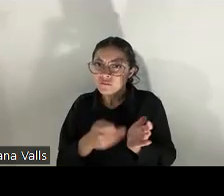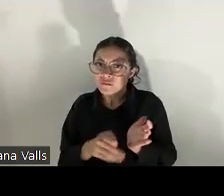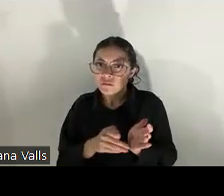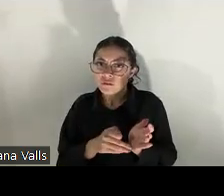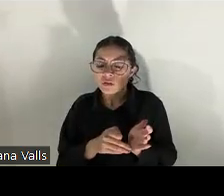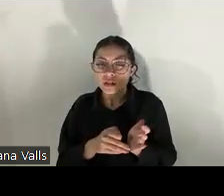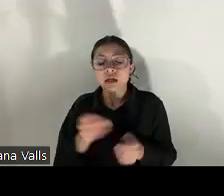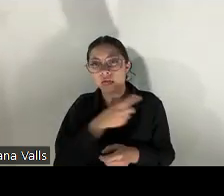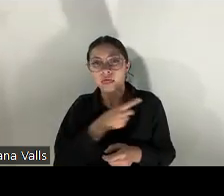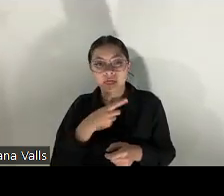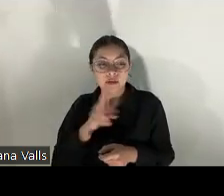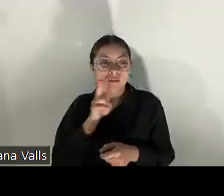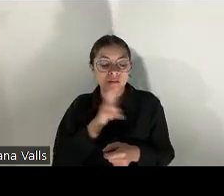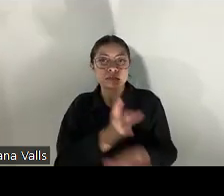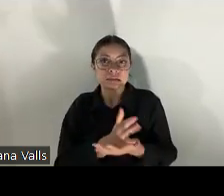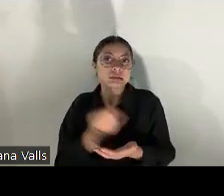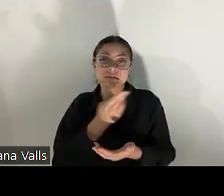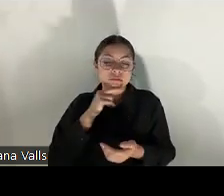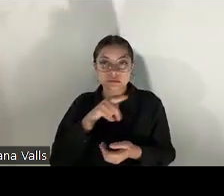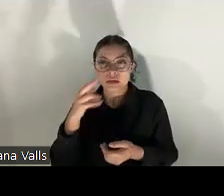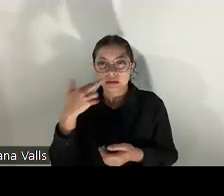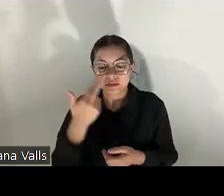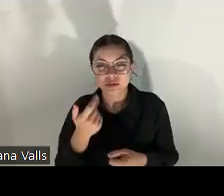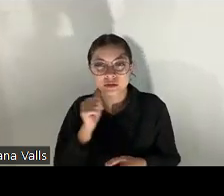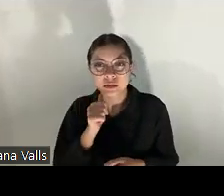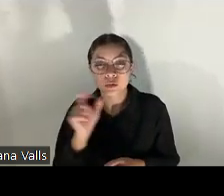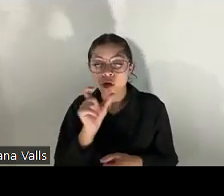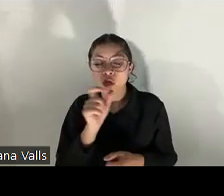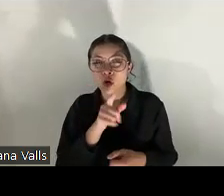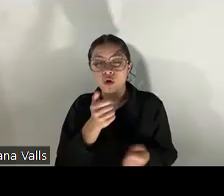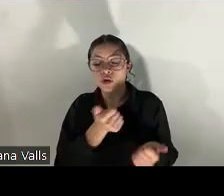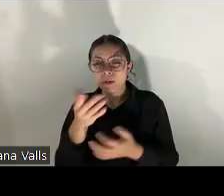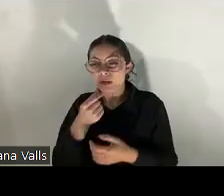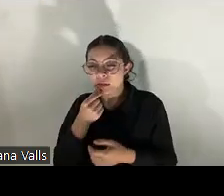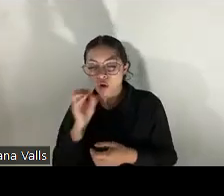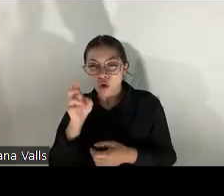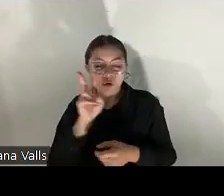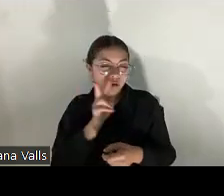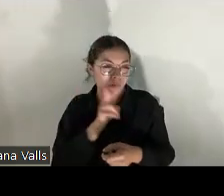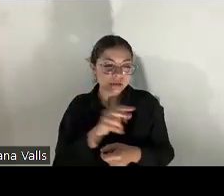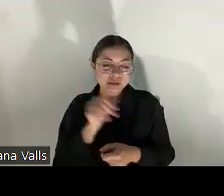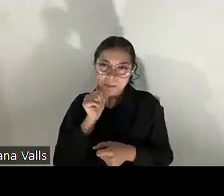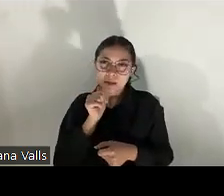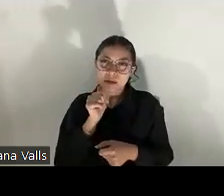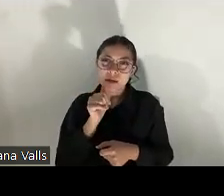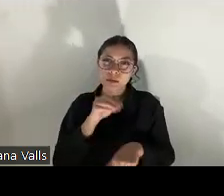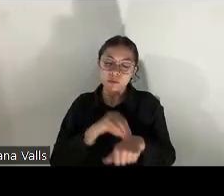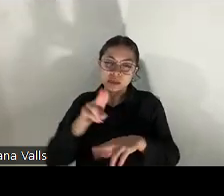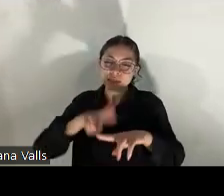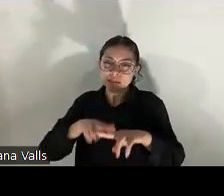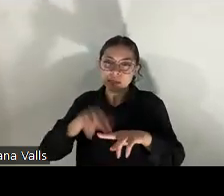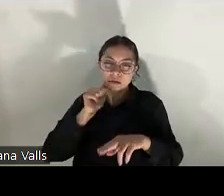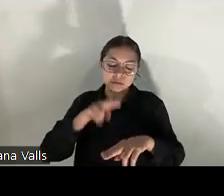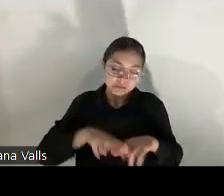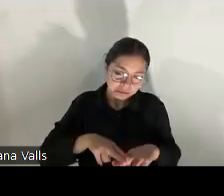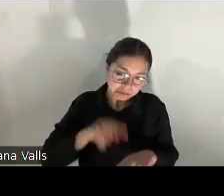debe ser un signo de alarma. Entonces, siempre cuando nos lleven a un niño, cuando estemos con un niño, hay que ponerlo sentado boca arriba y